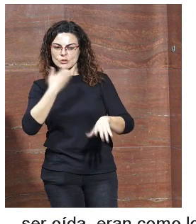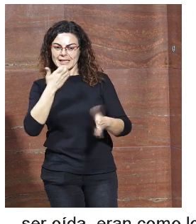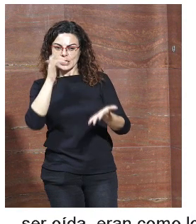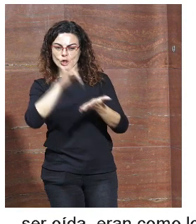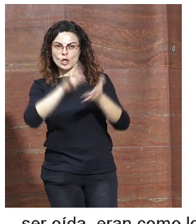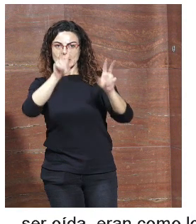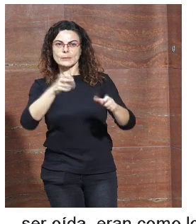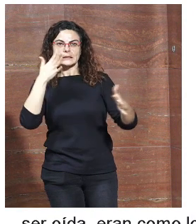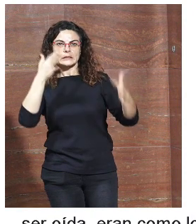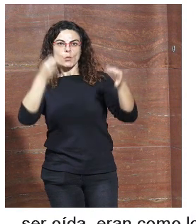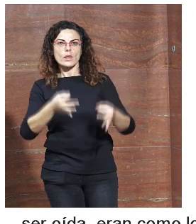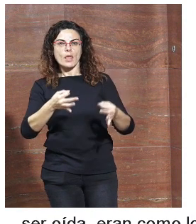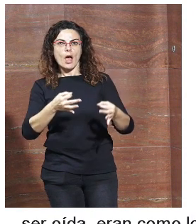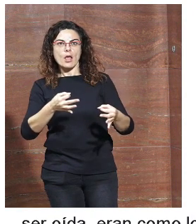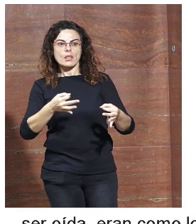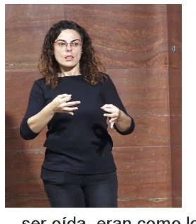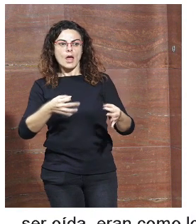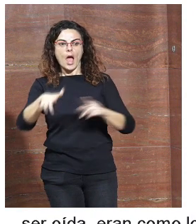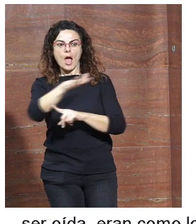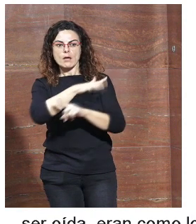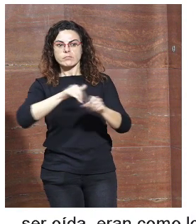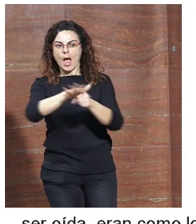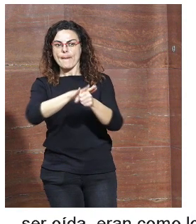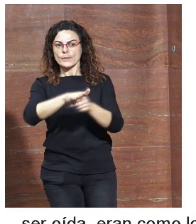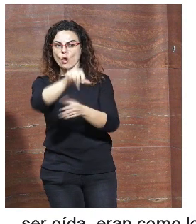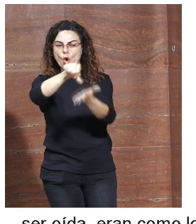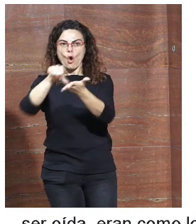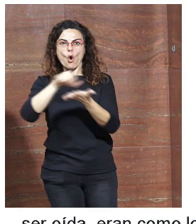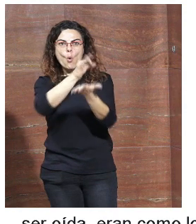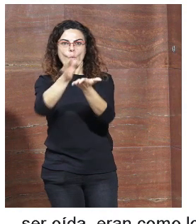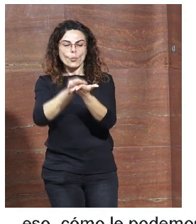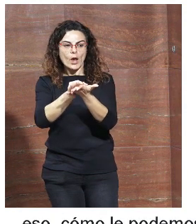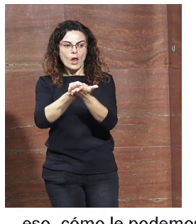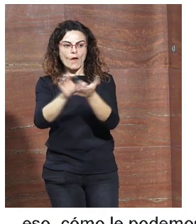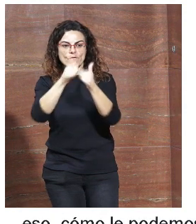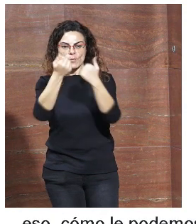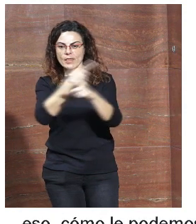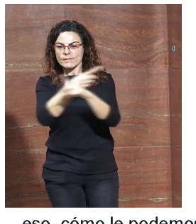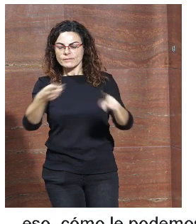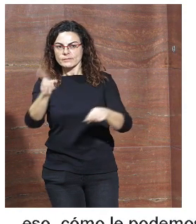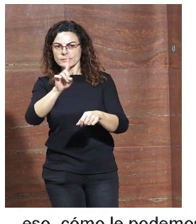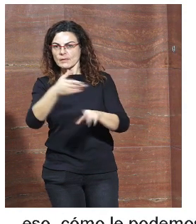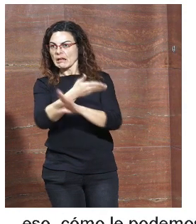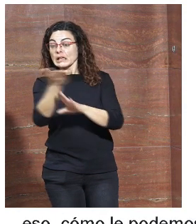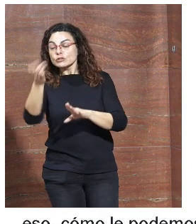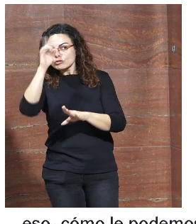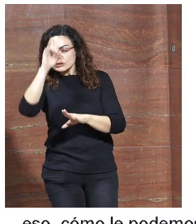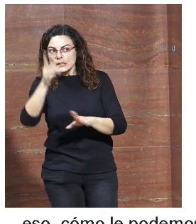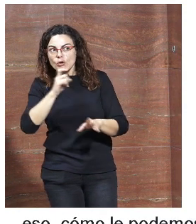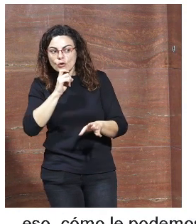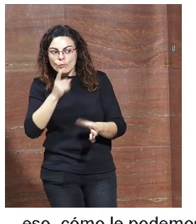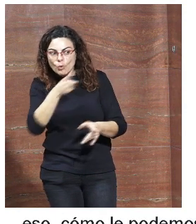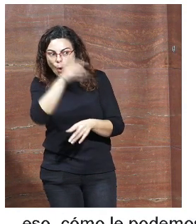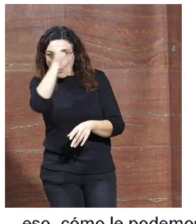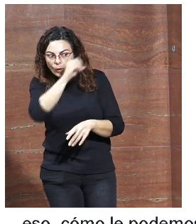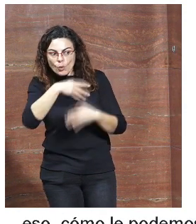la seguridad en el entorno urbano de manera o no diferenciada del resto. No sé cómo, o sea, cuál es su opinión